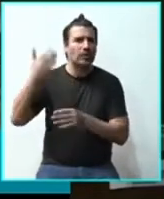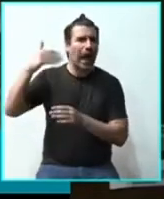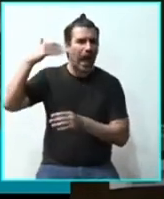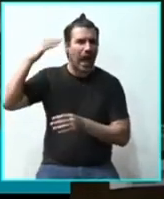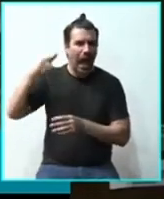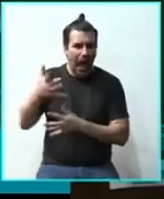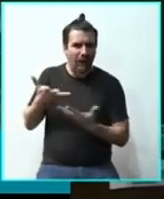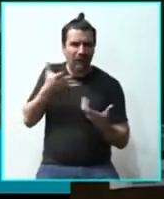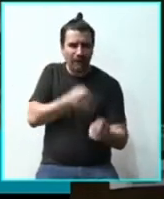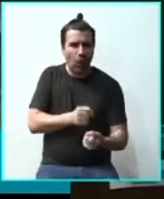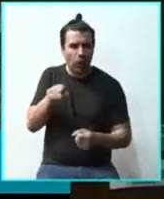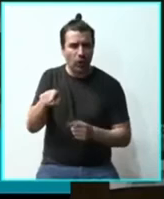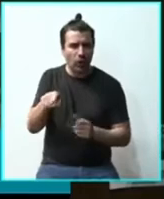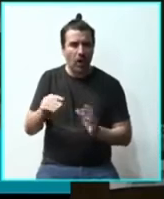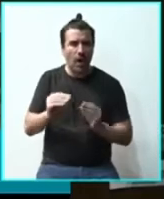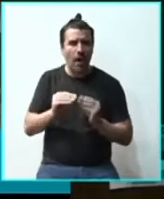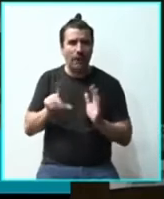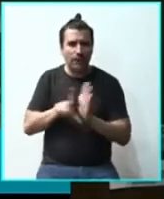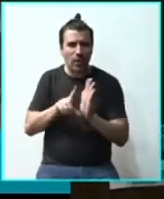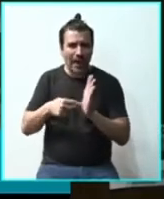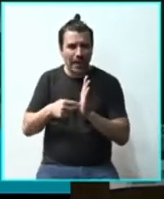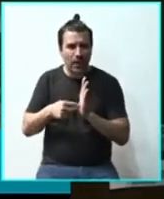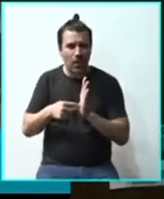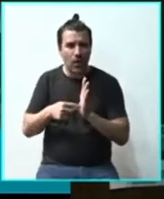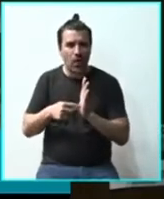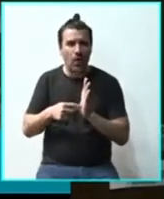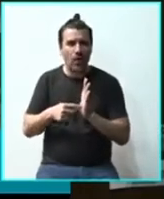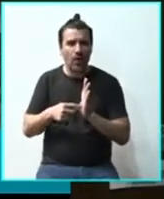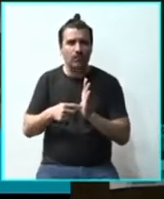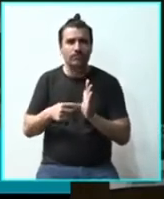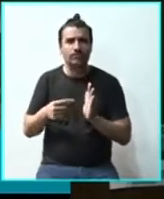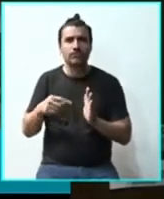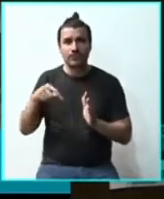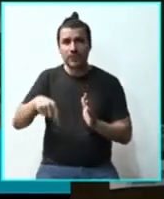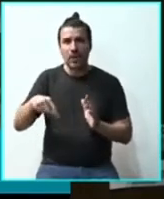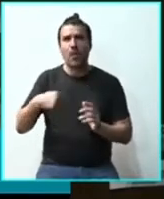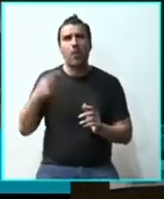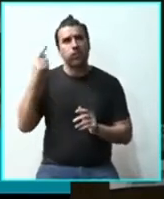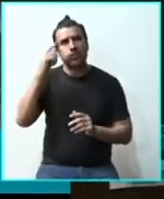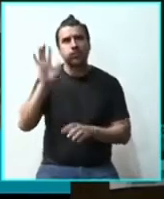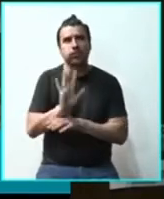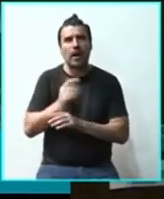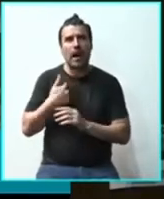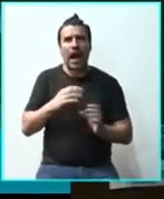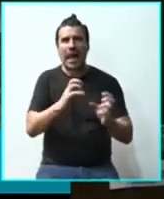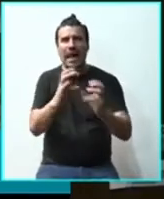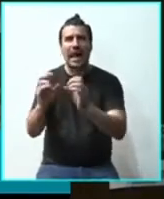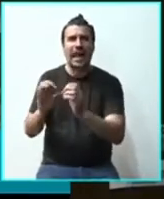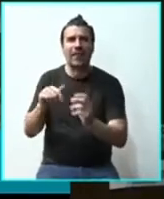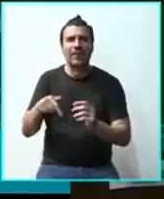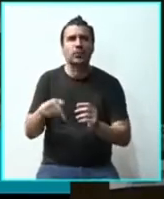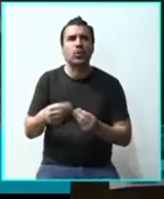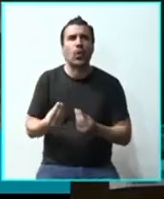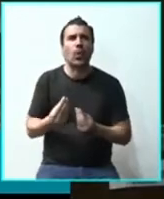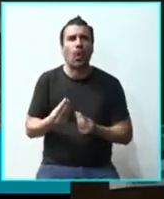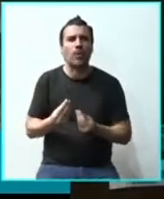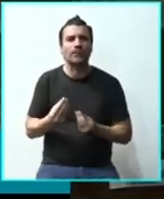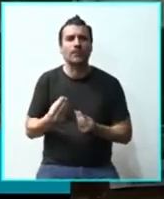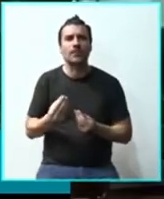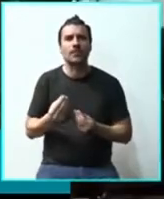logramos entender lo que es algo medio esquizofrénico que estamos asistiendo a esta sesión. Nada más. Gracias, diputado. Continúe,